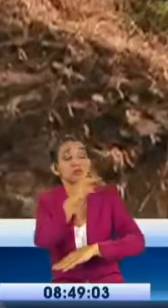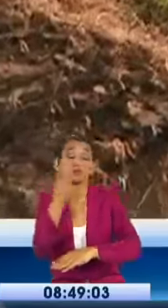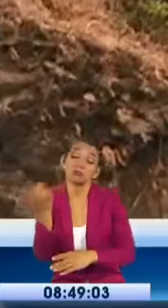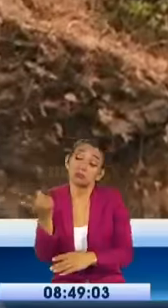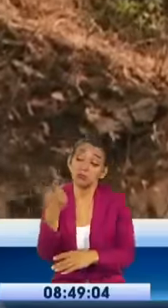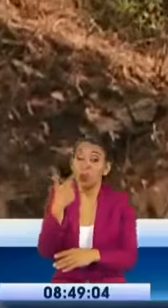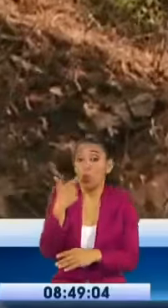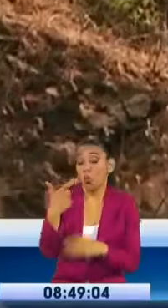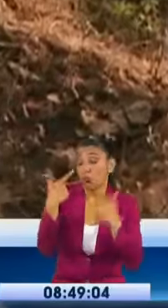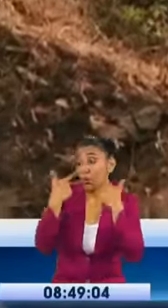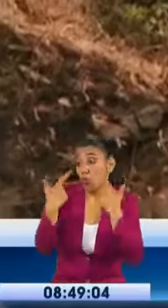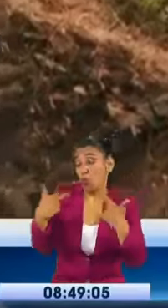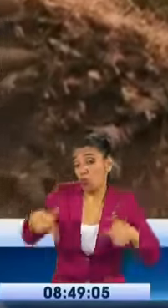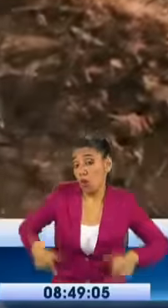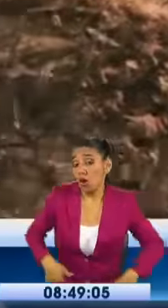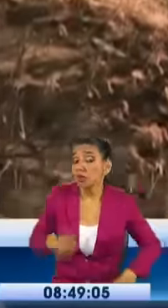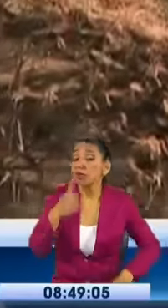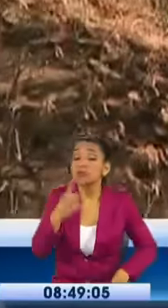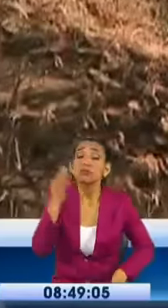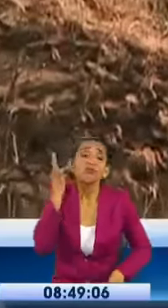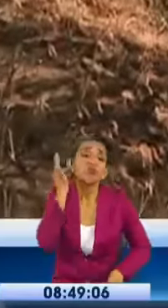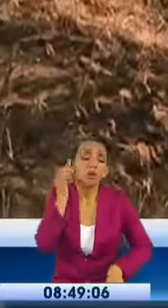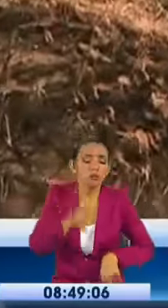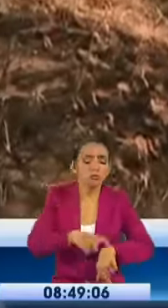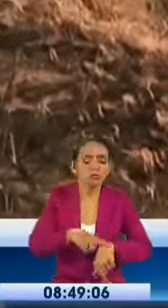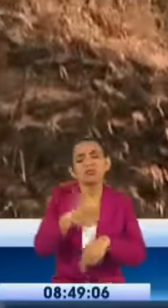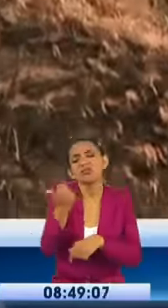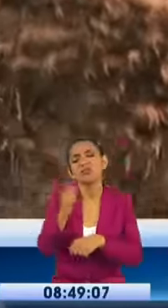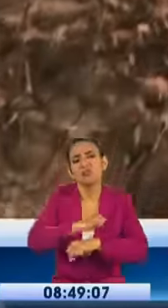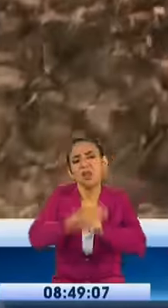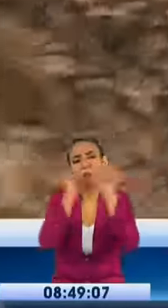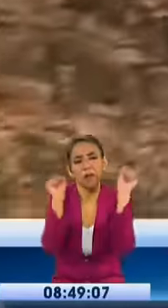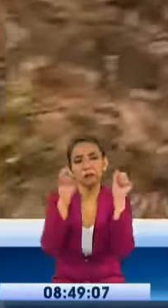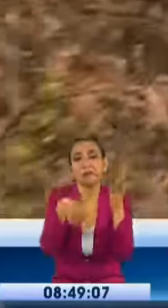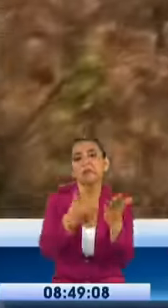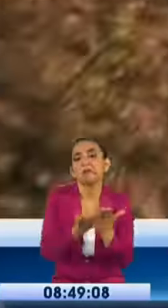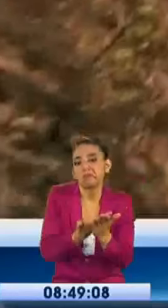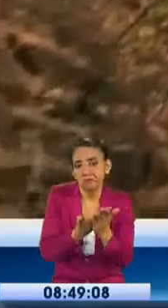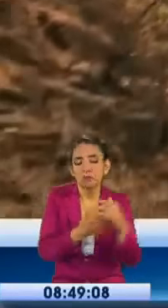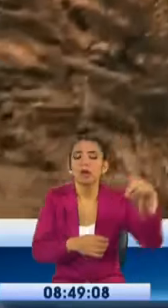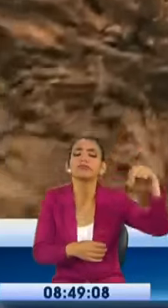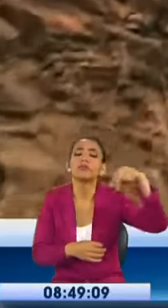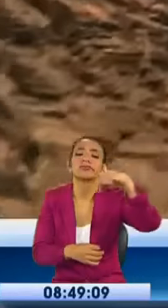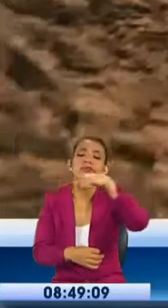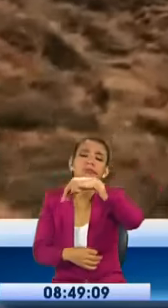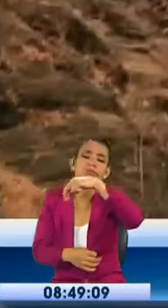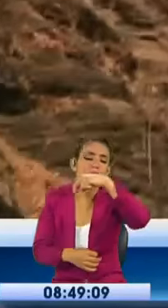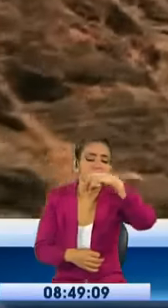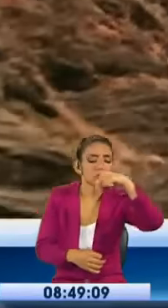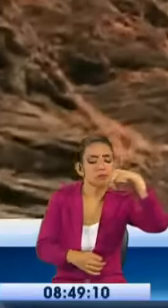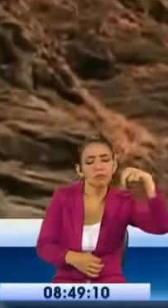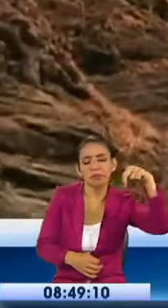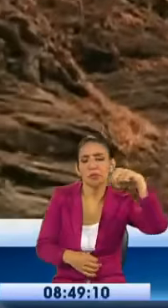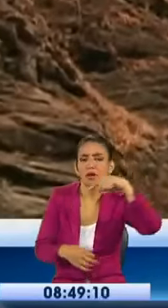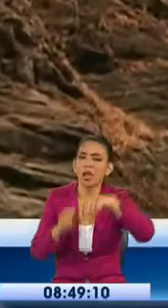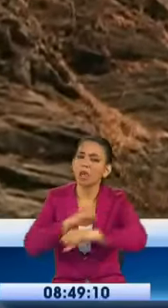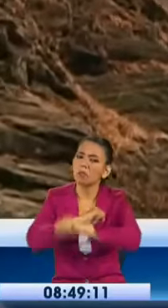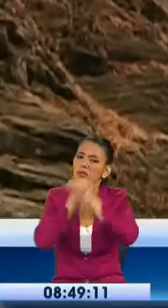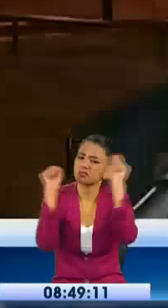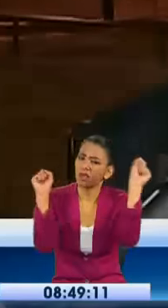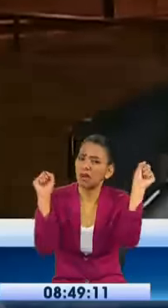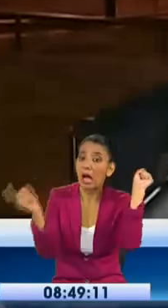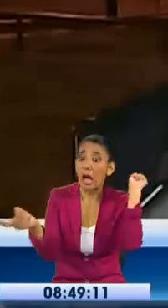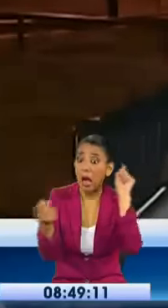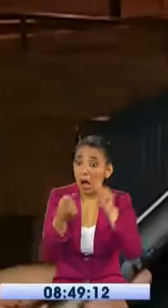manifiesta, una señora llegó alrededor de las 10 de la mañana, estuvo casi toda la mañana, dice, alrededor de las 3 de la